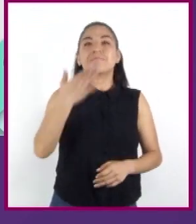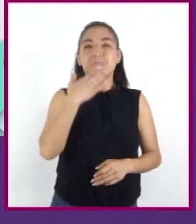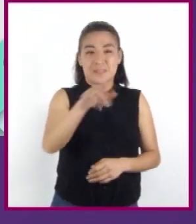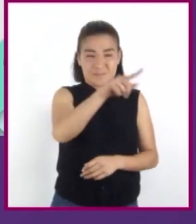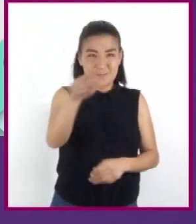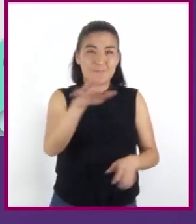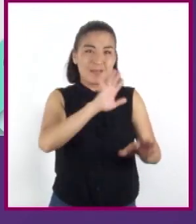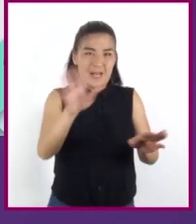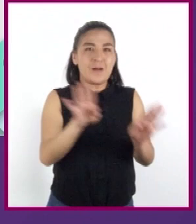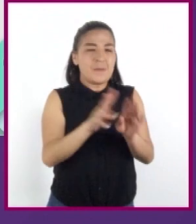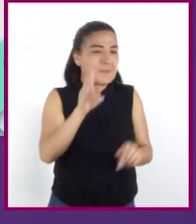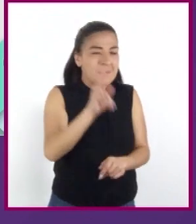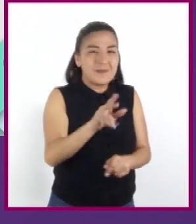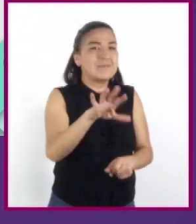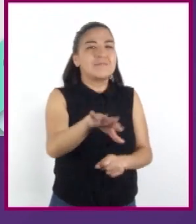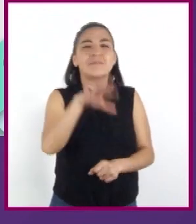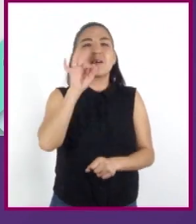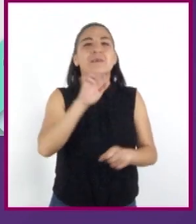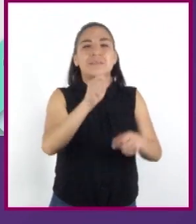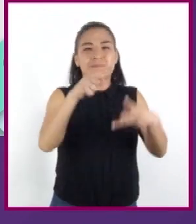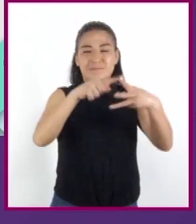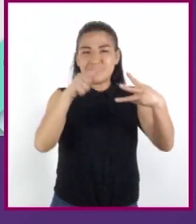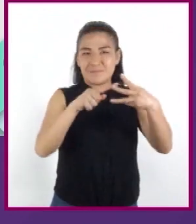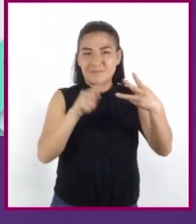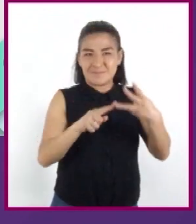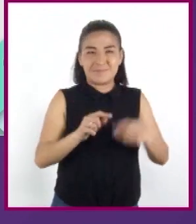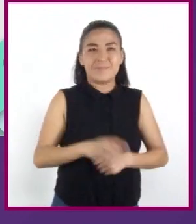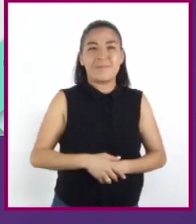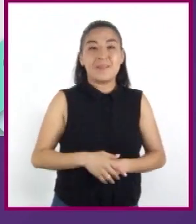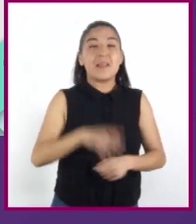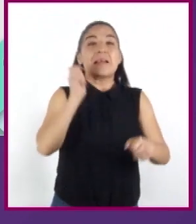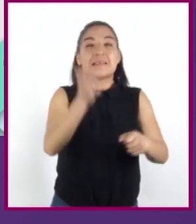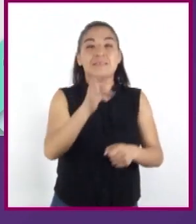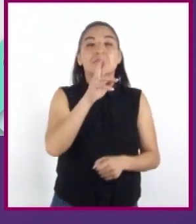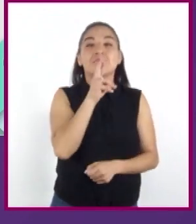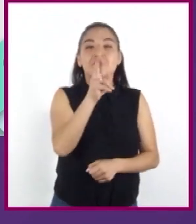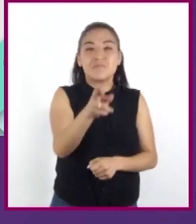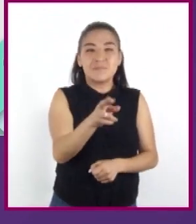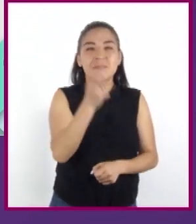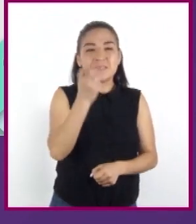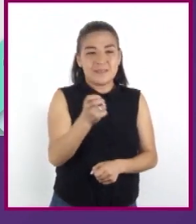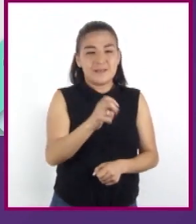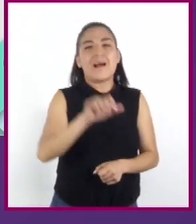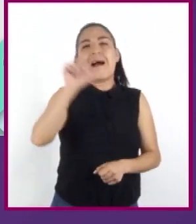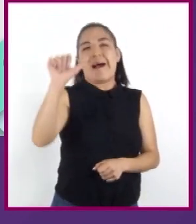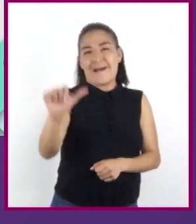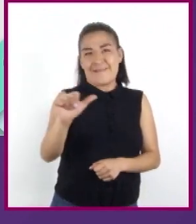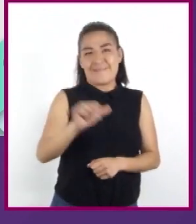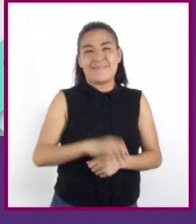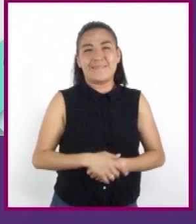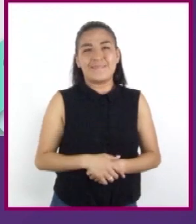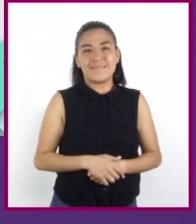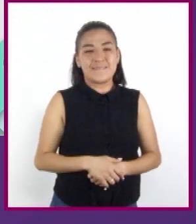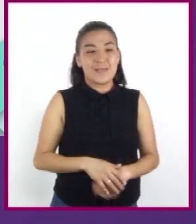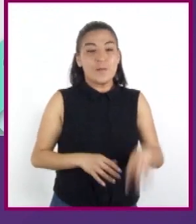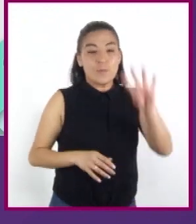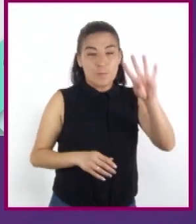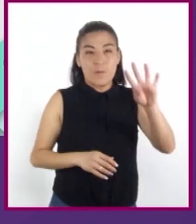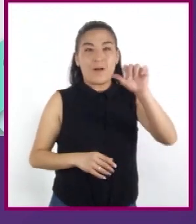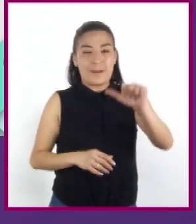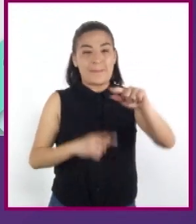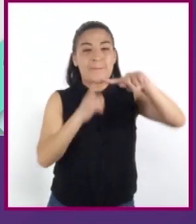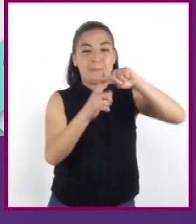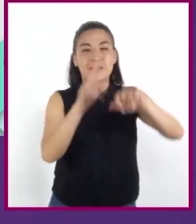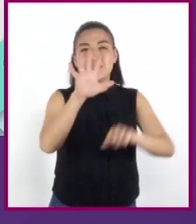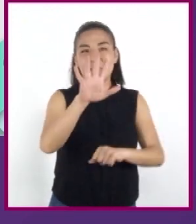tiempo suficiente para elegir una de las 3 opciones. Y la respuesta correcta es la opción A. 4A más